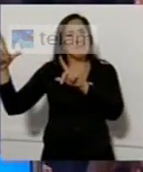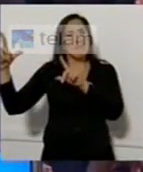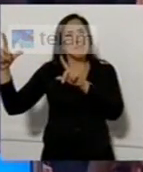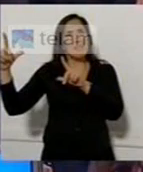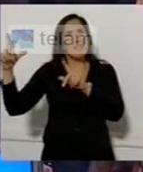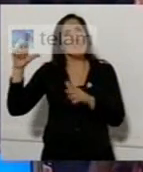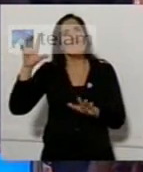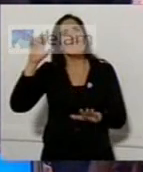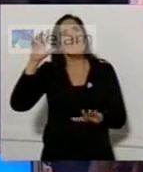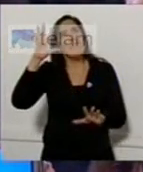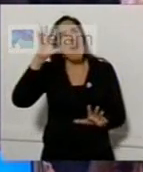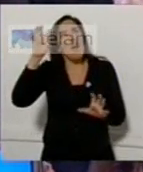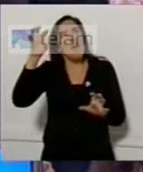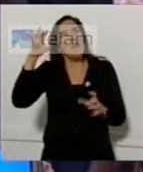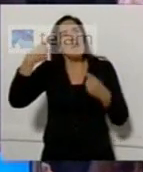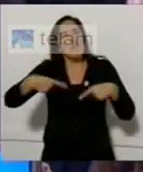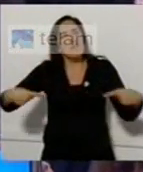otros recuerdos,